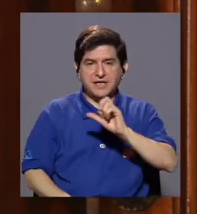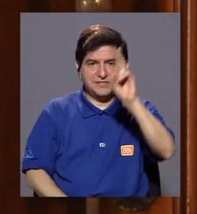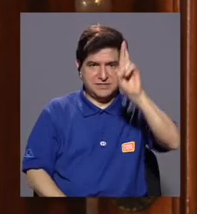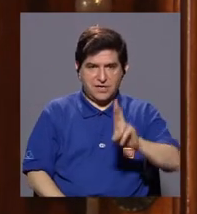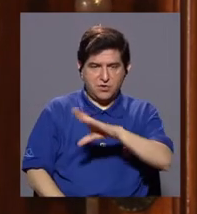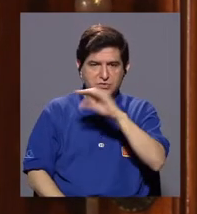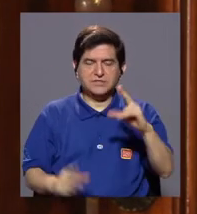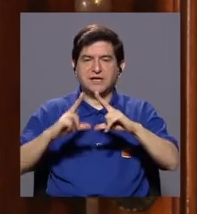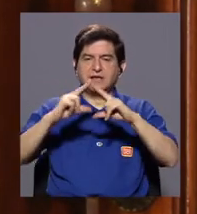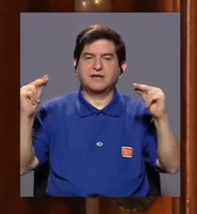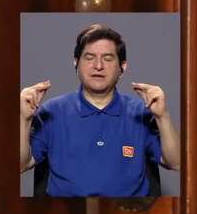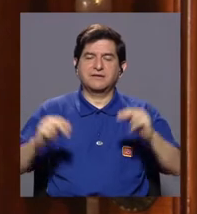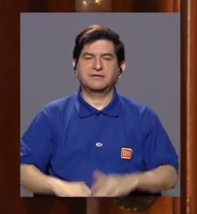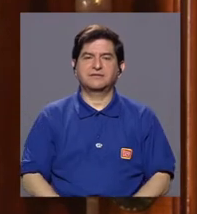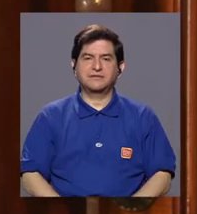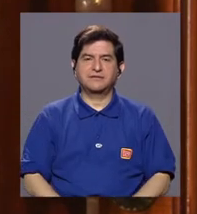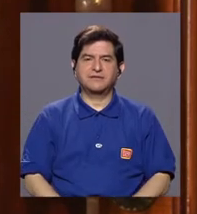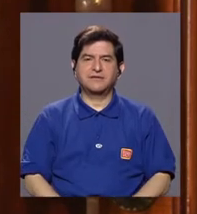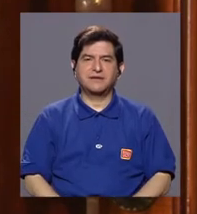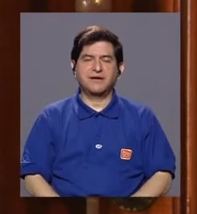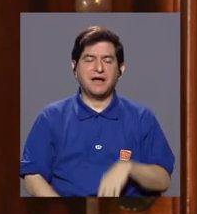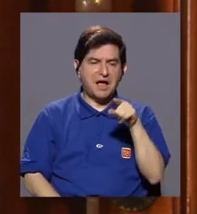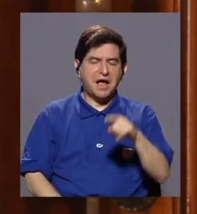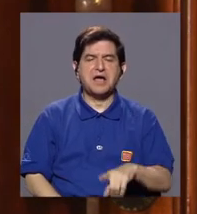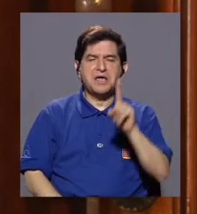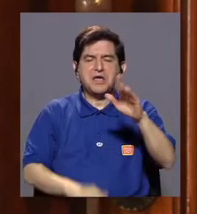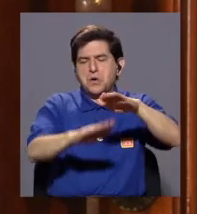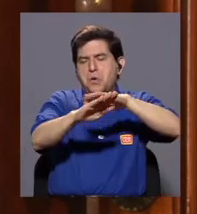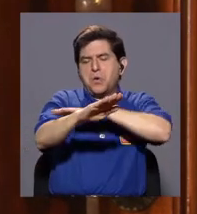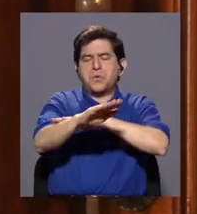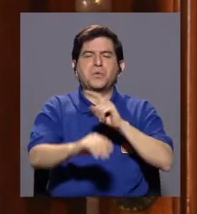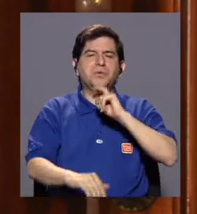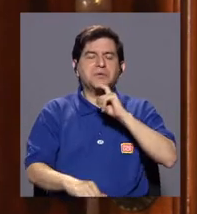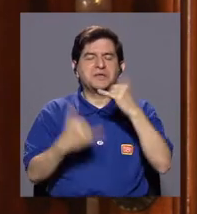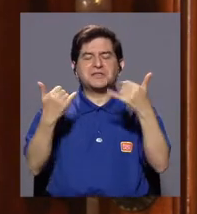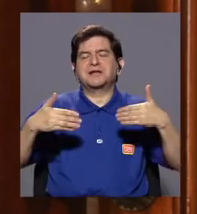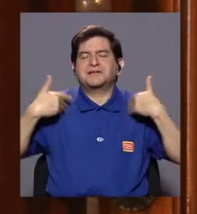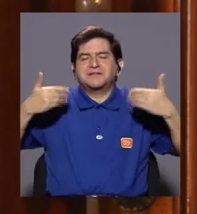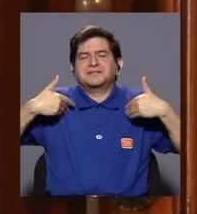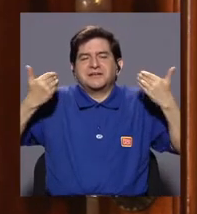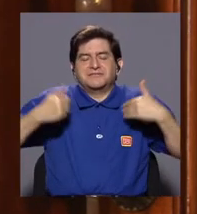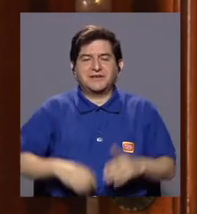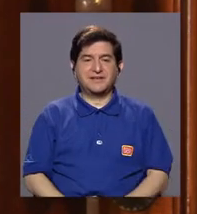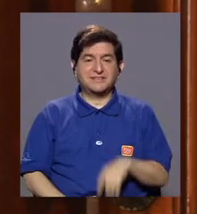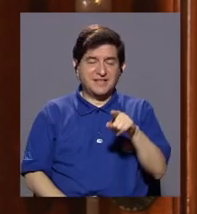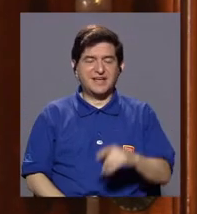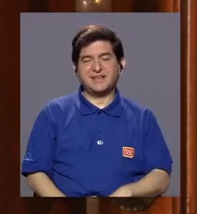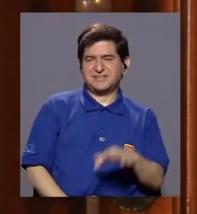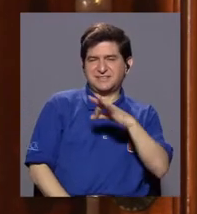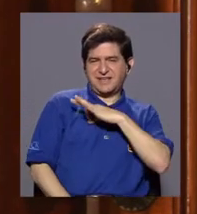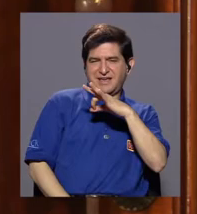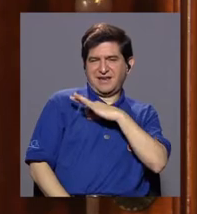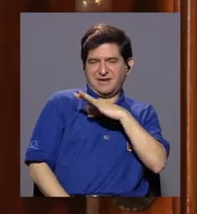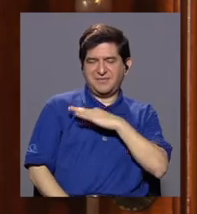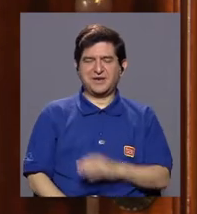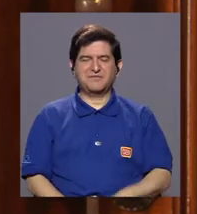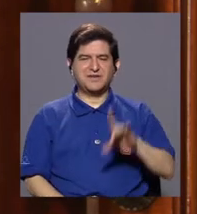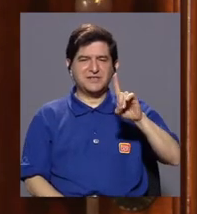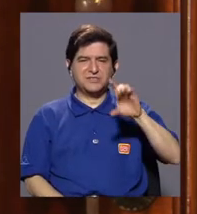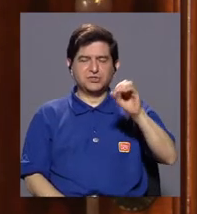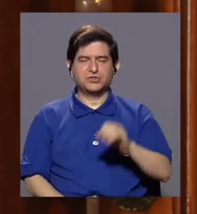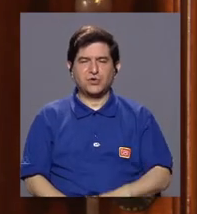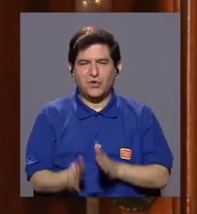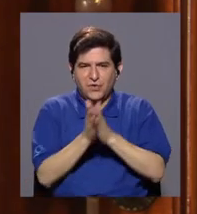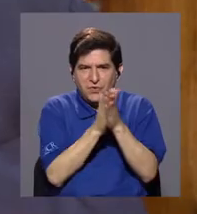Costa Rica y Nicaragua. Ahí con una lata de zinc quedan contentos. Ese es el clientelismo de Ortega.